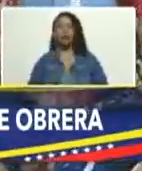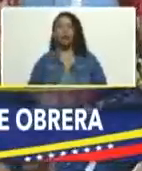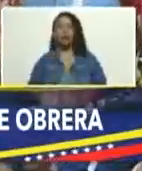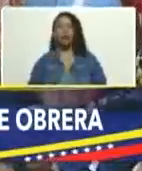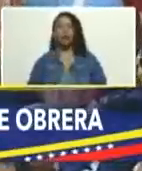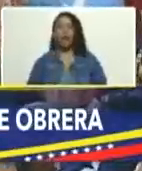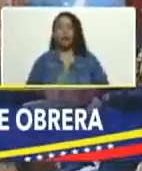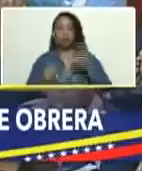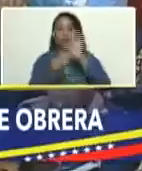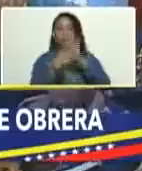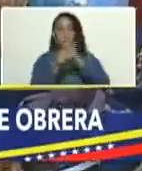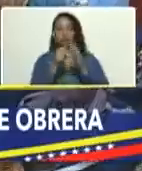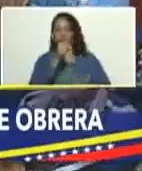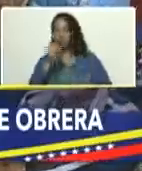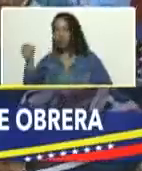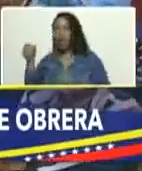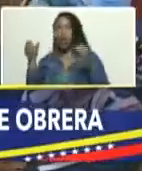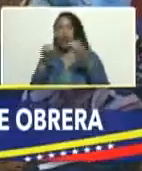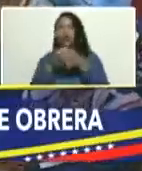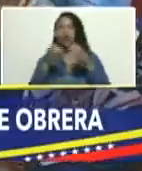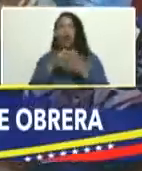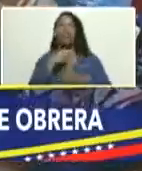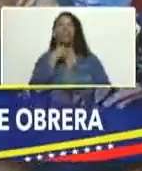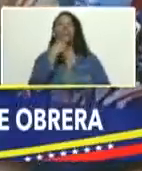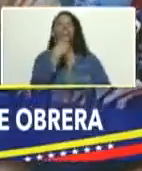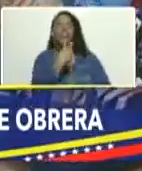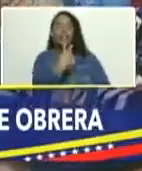darle la palabra a un conjunto de voceros